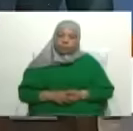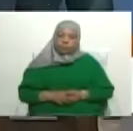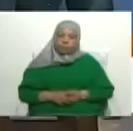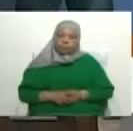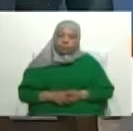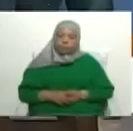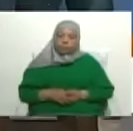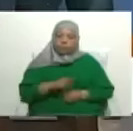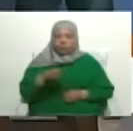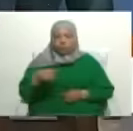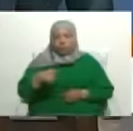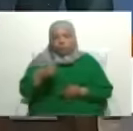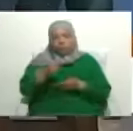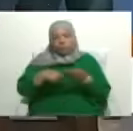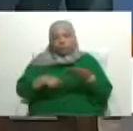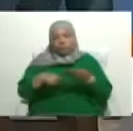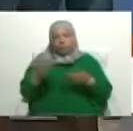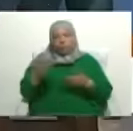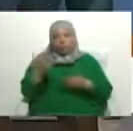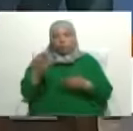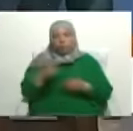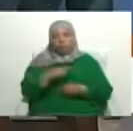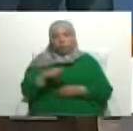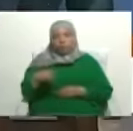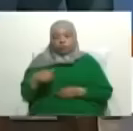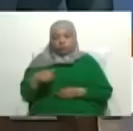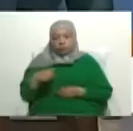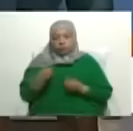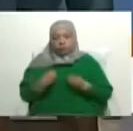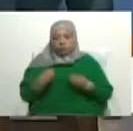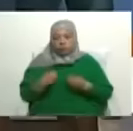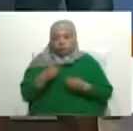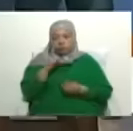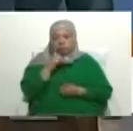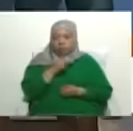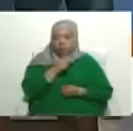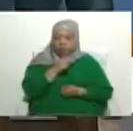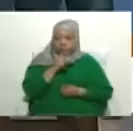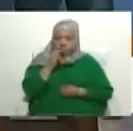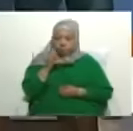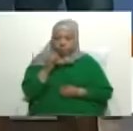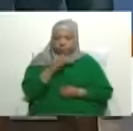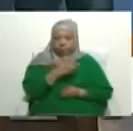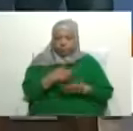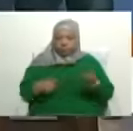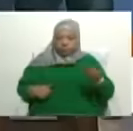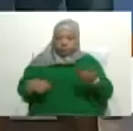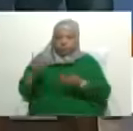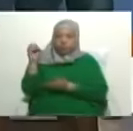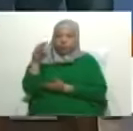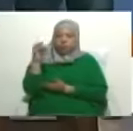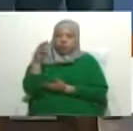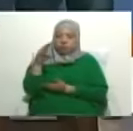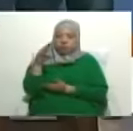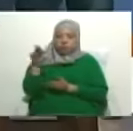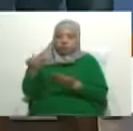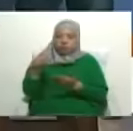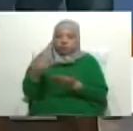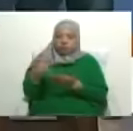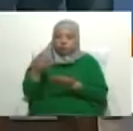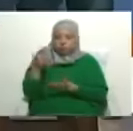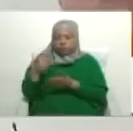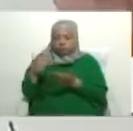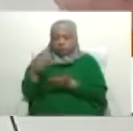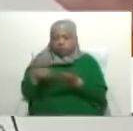cuando nosotros firmamos este papel, porque lo único que uno tiene en esta vida es el nombre. Aquí dice Jorge Rodríguez Gómez, aquí dice Nicolás Ernesto